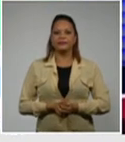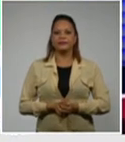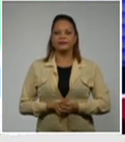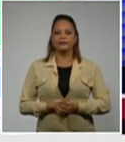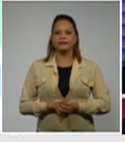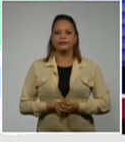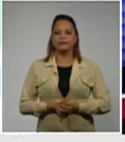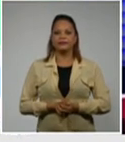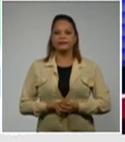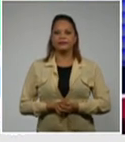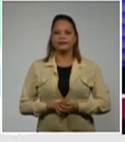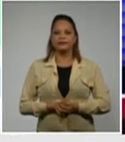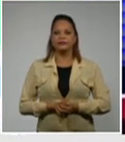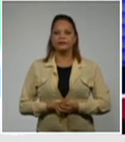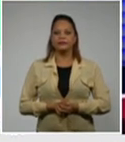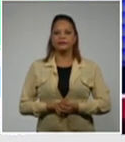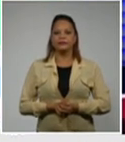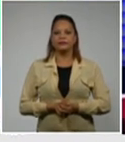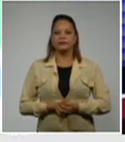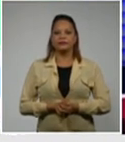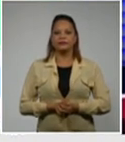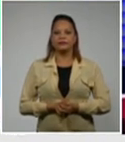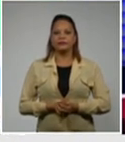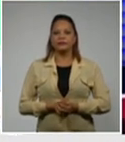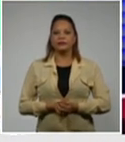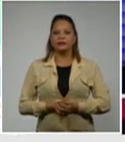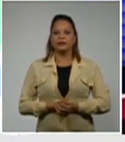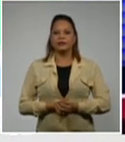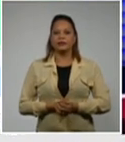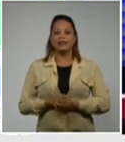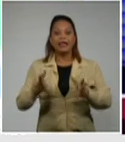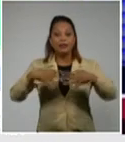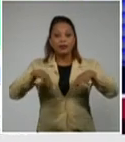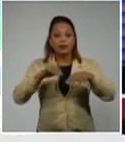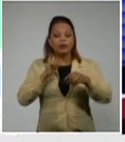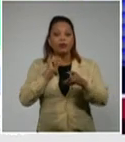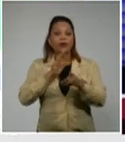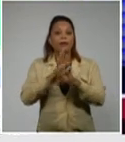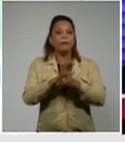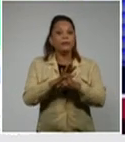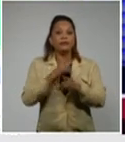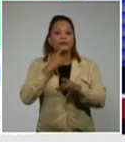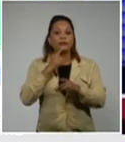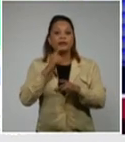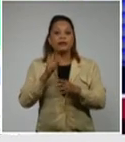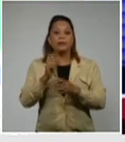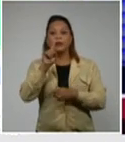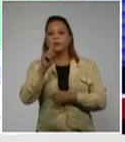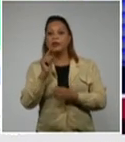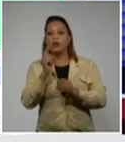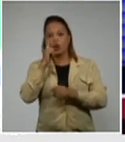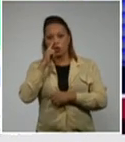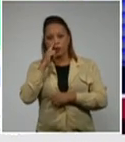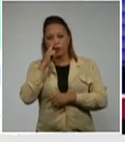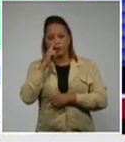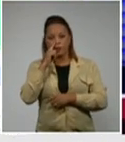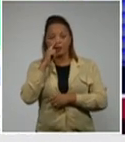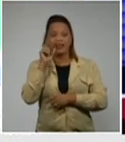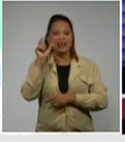Refiriendo al comportamiento desde el 1 de noviembre, fecha en que se hizo la apertura de los viajeros y